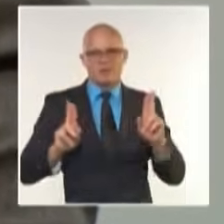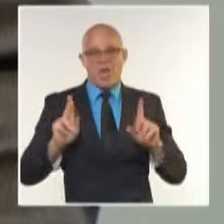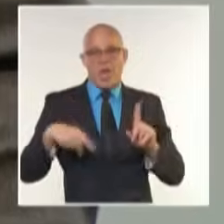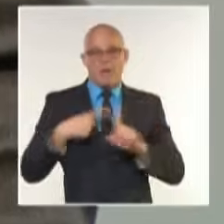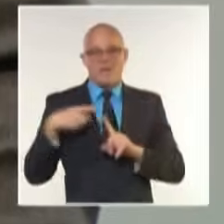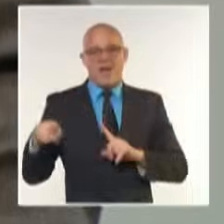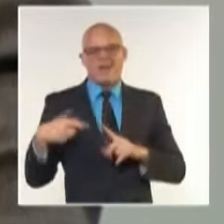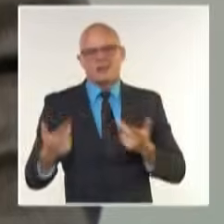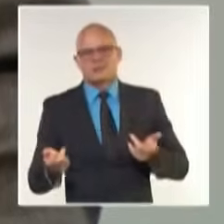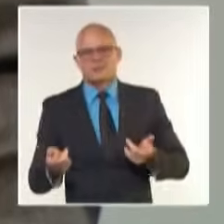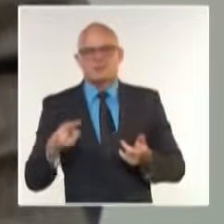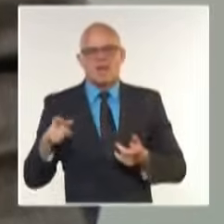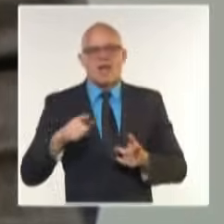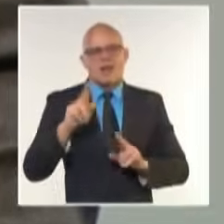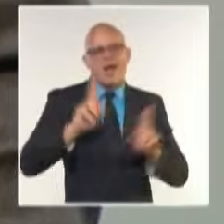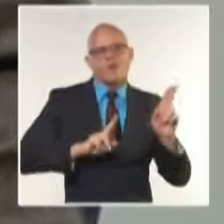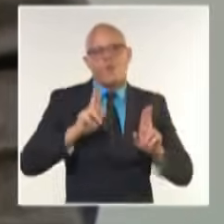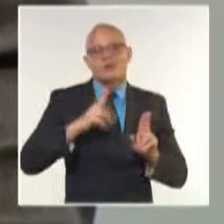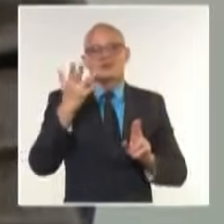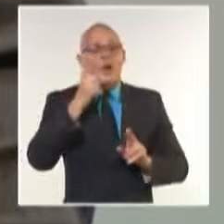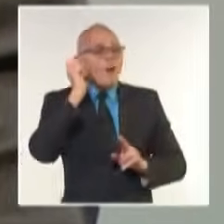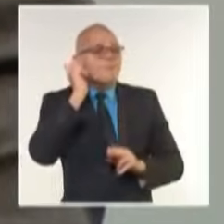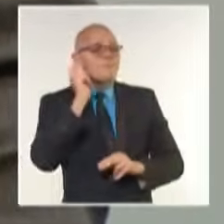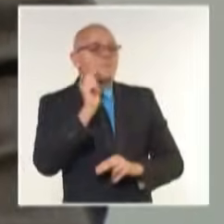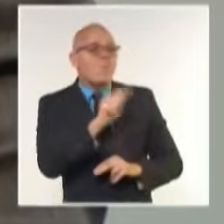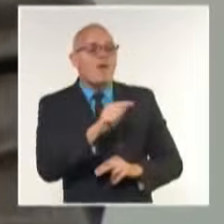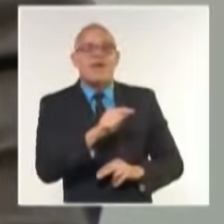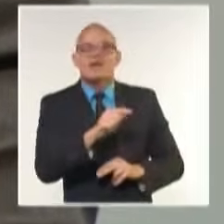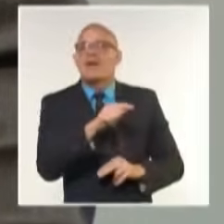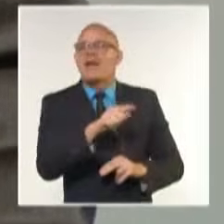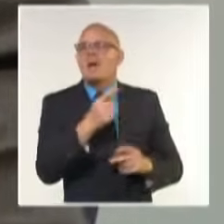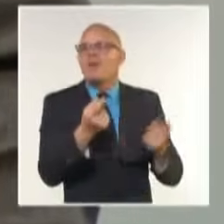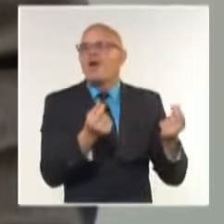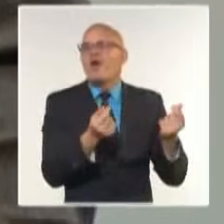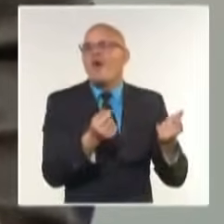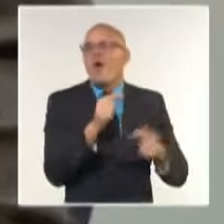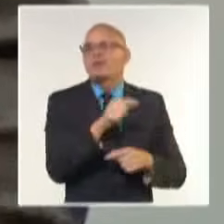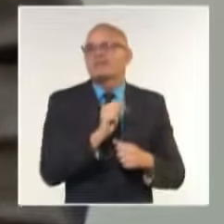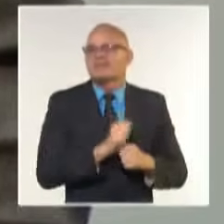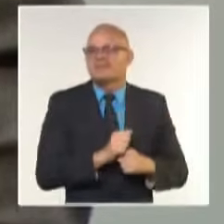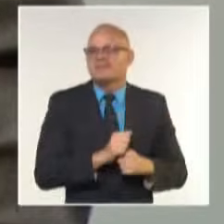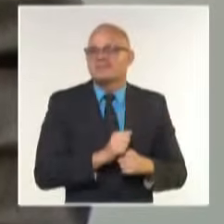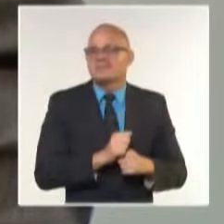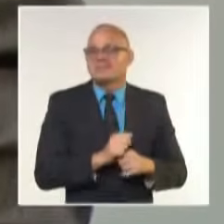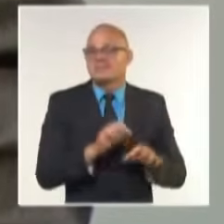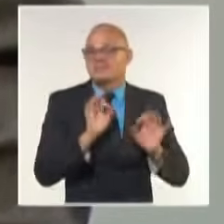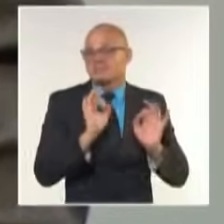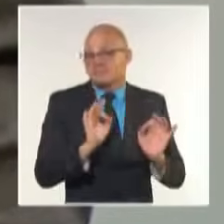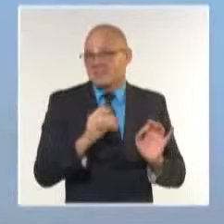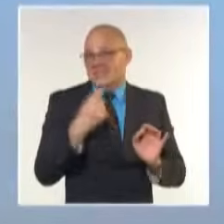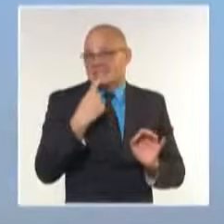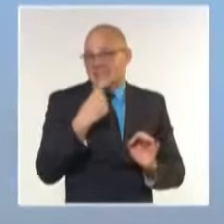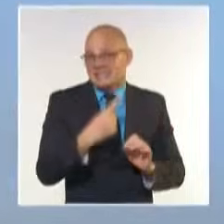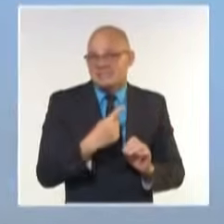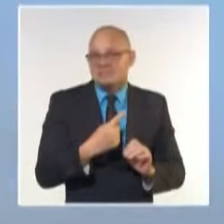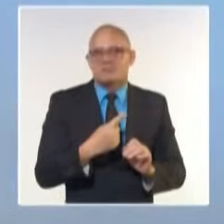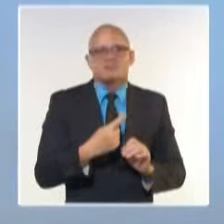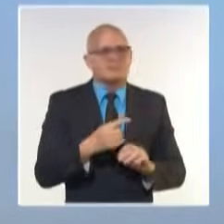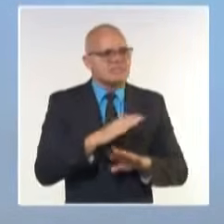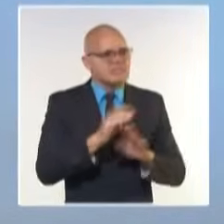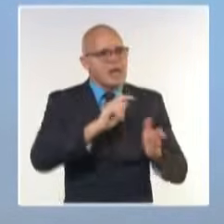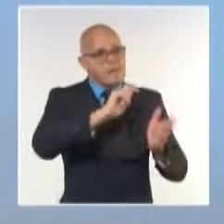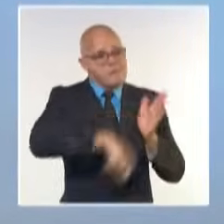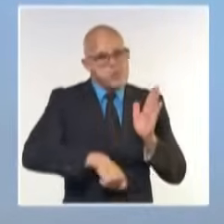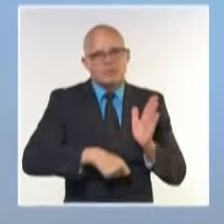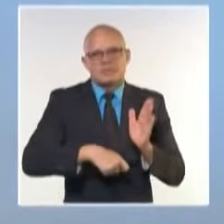para formalizar este contrato a sabiendas de que no se iba a materializar el objeto del contrato, es decir, la entrega del producto. ¿De qué era el contrato?